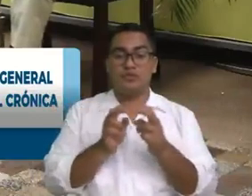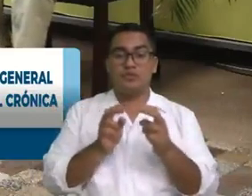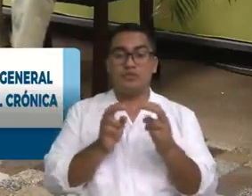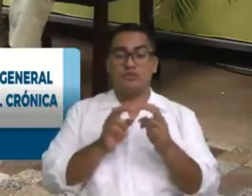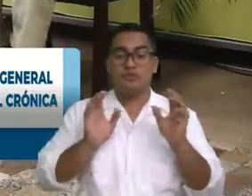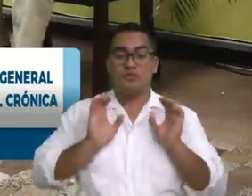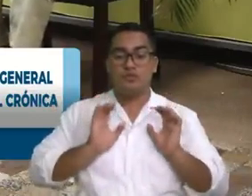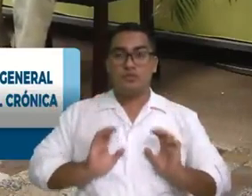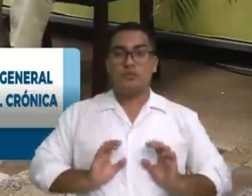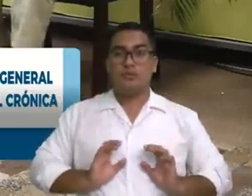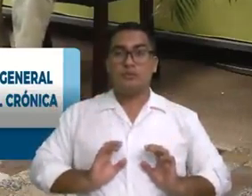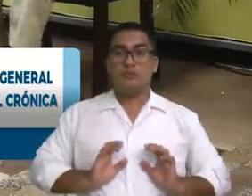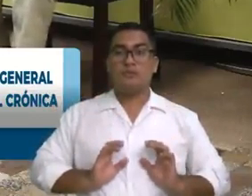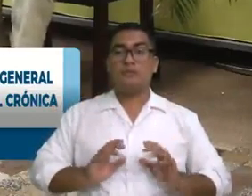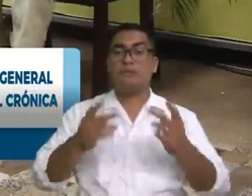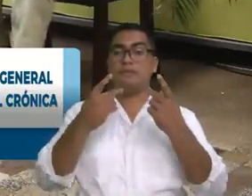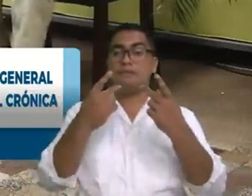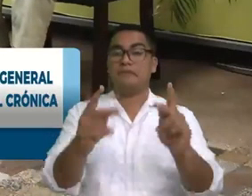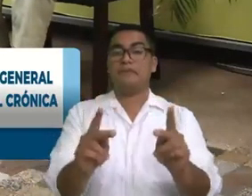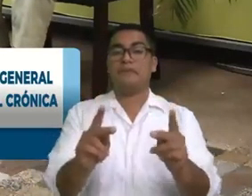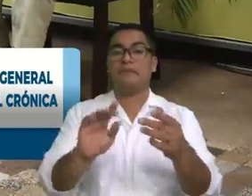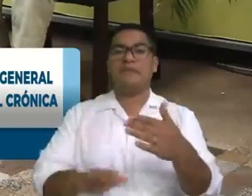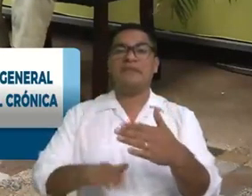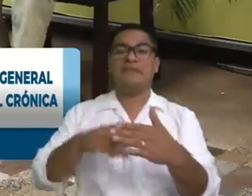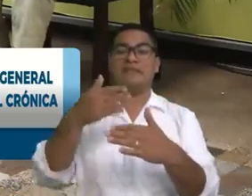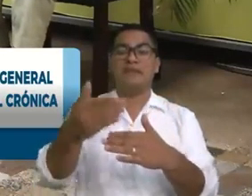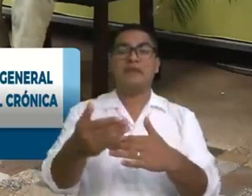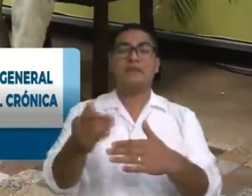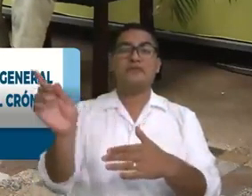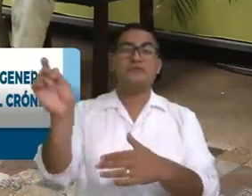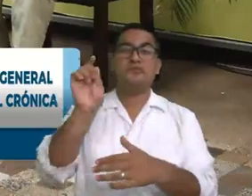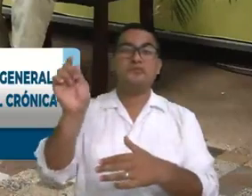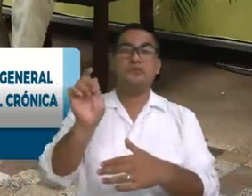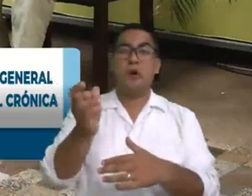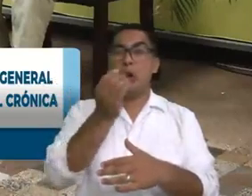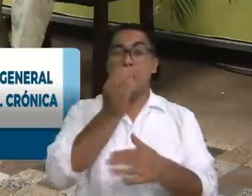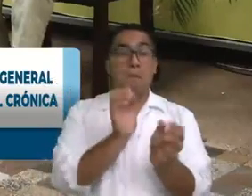cuerpo, pero después, al tanto tiempo,